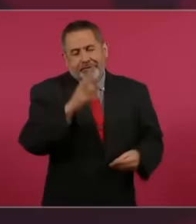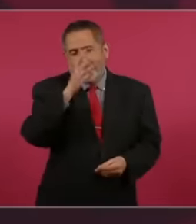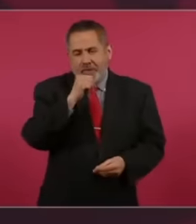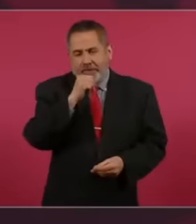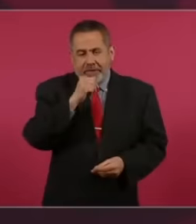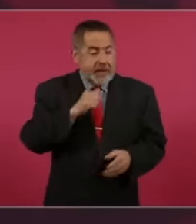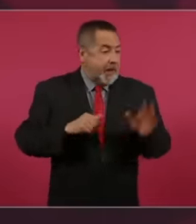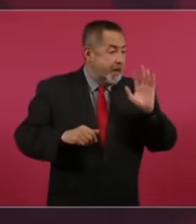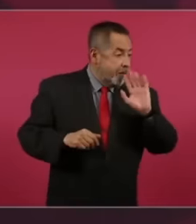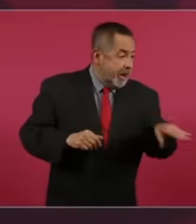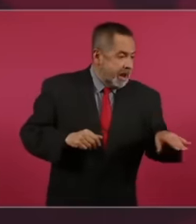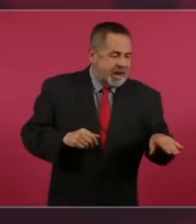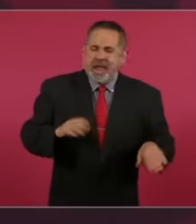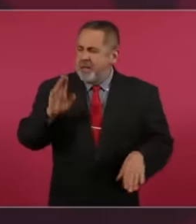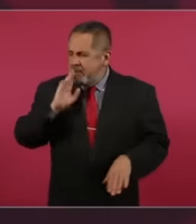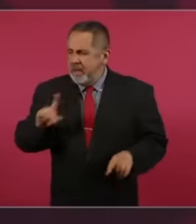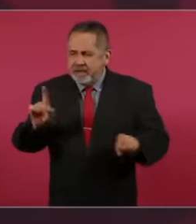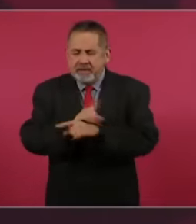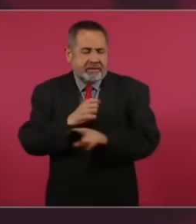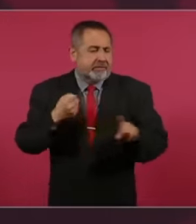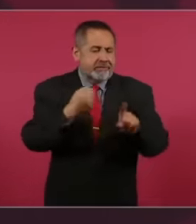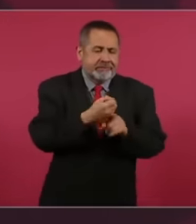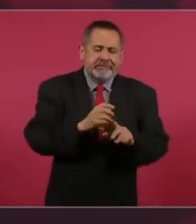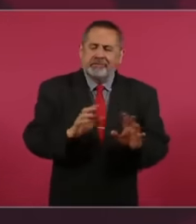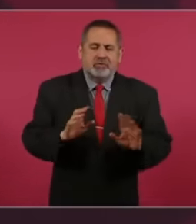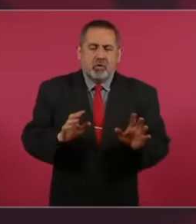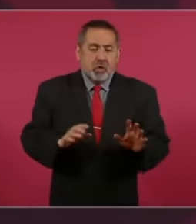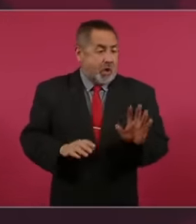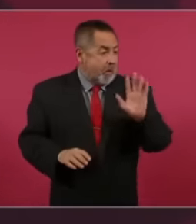El mal hay que enfrentarlo haciendo el bien,